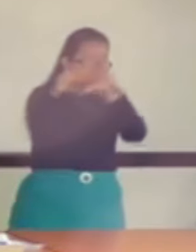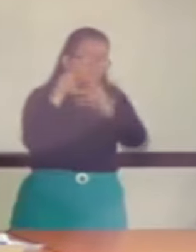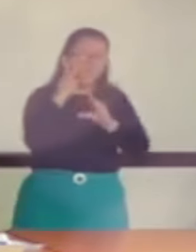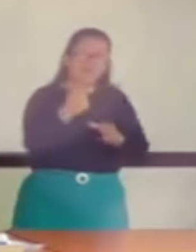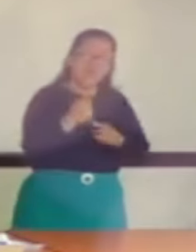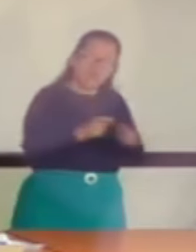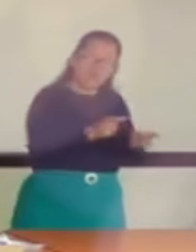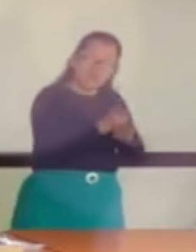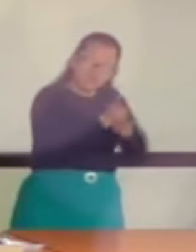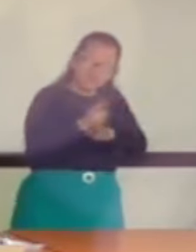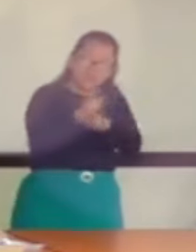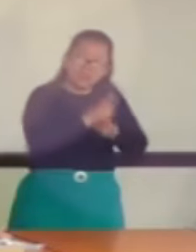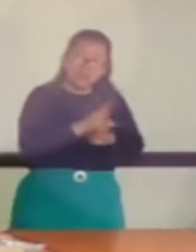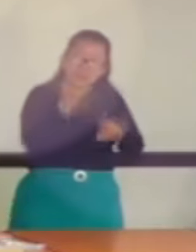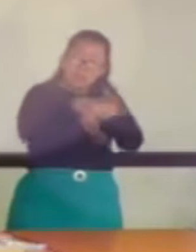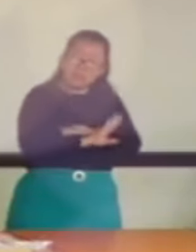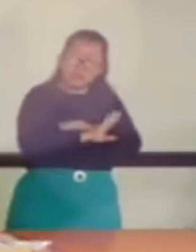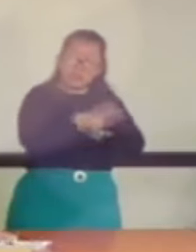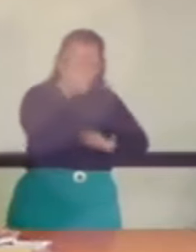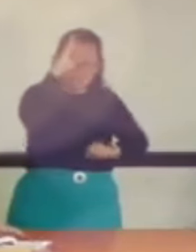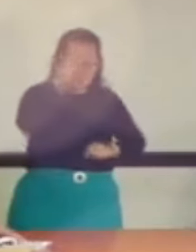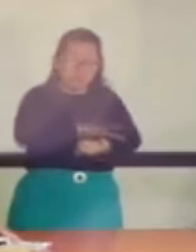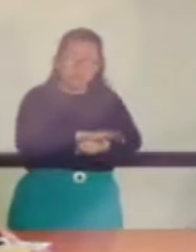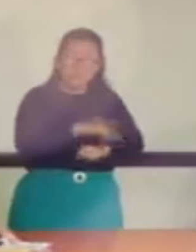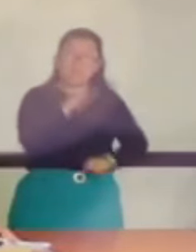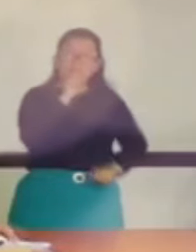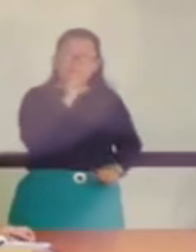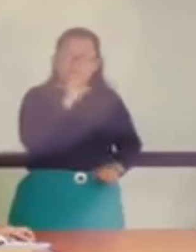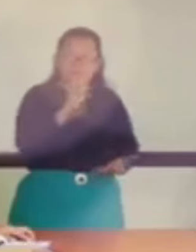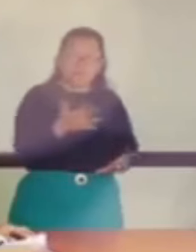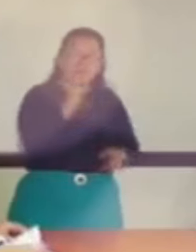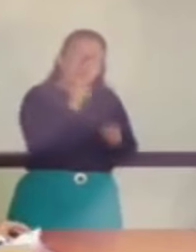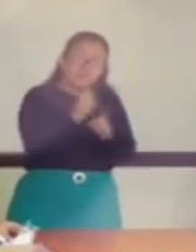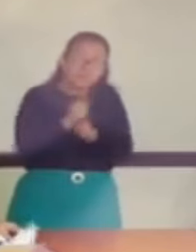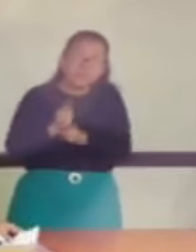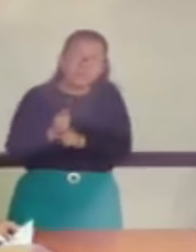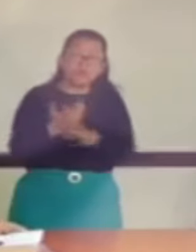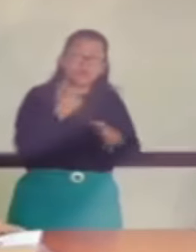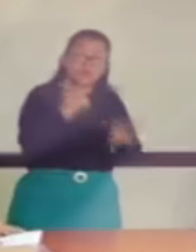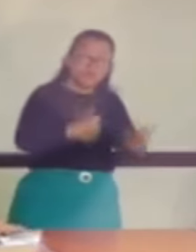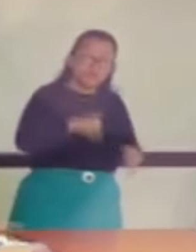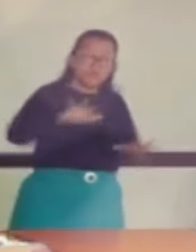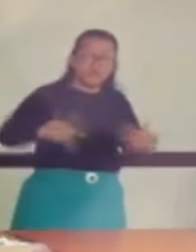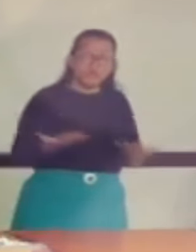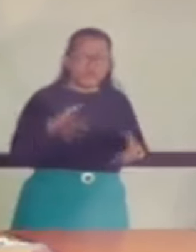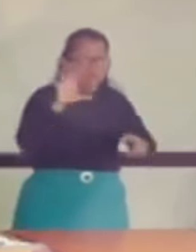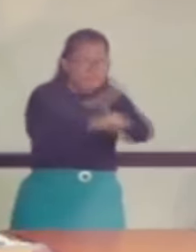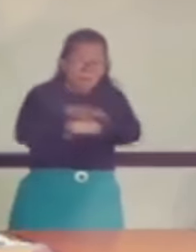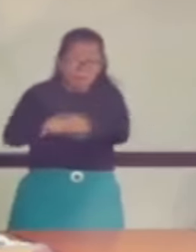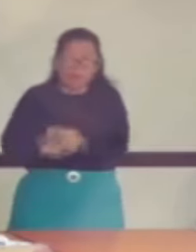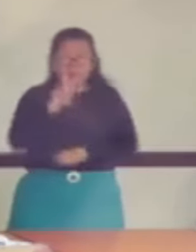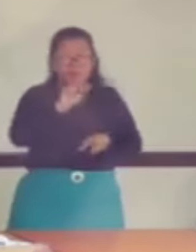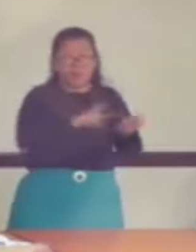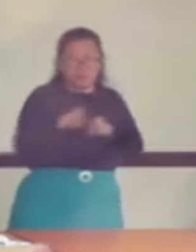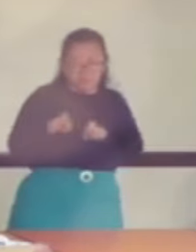través de la seguridad privada. Entonces, concretamente, lo que ha sucedido hoy es que se han capturado dos